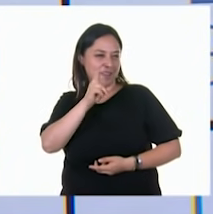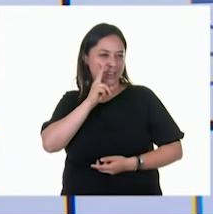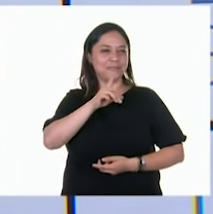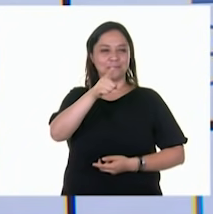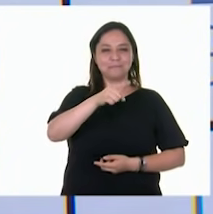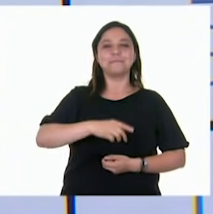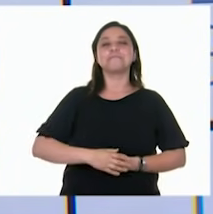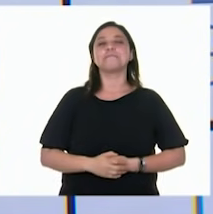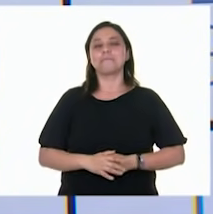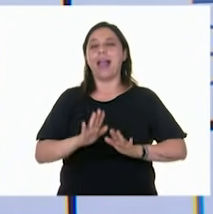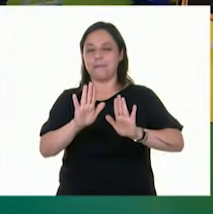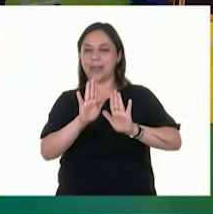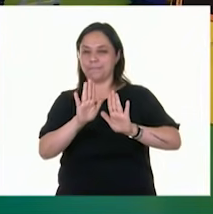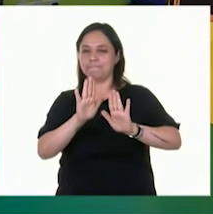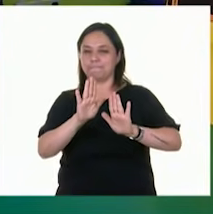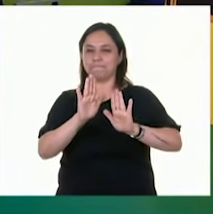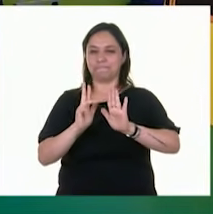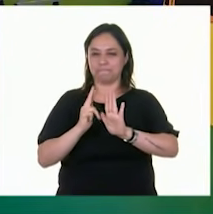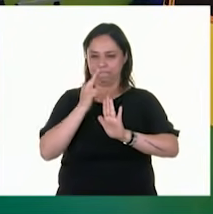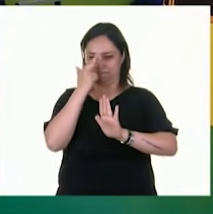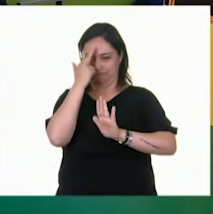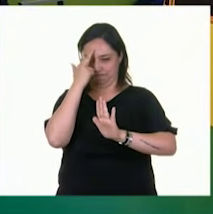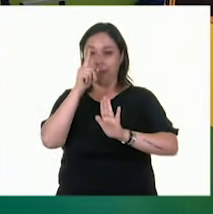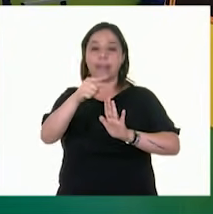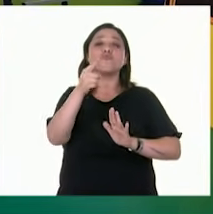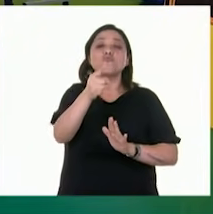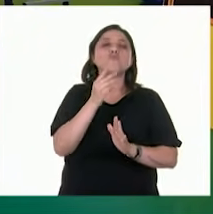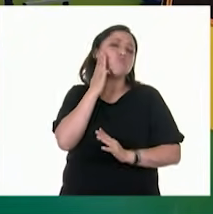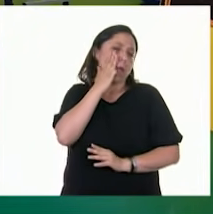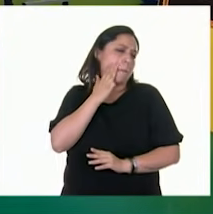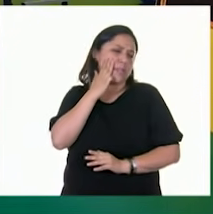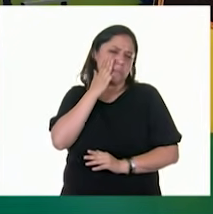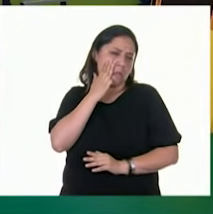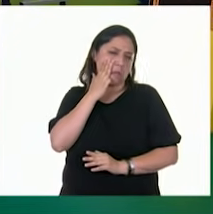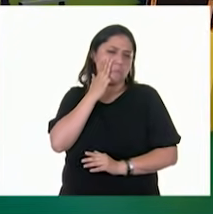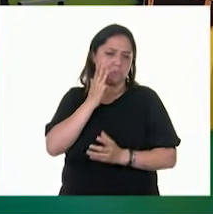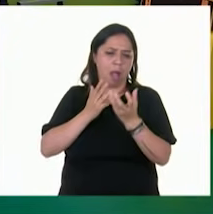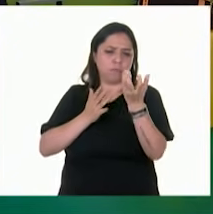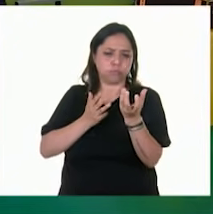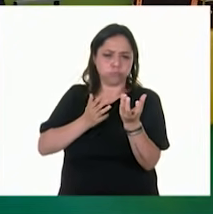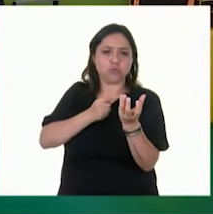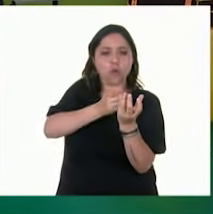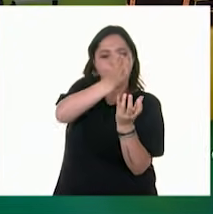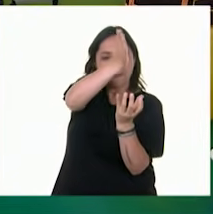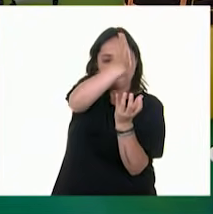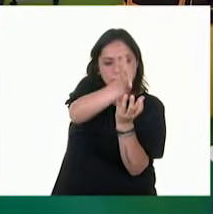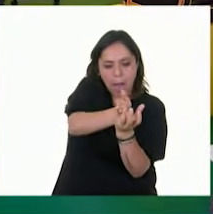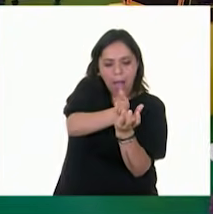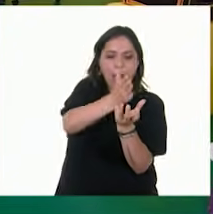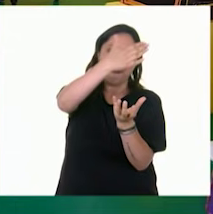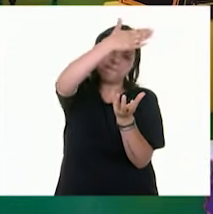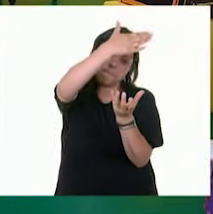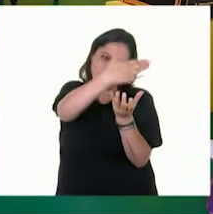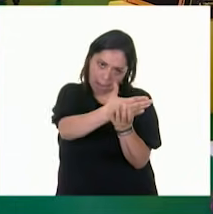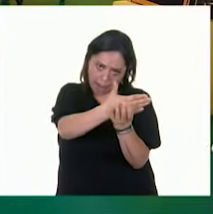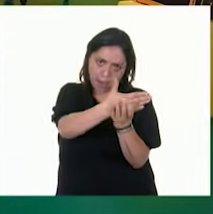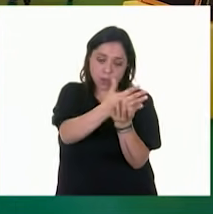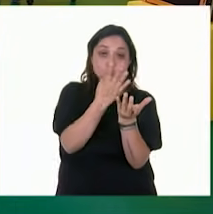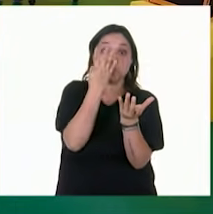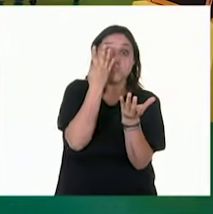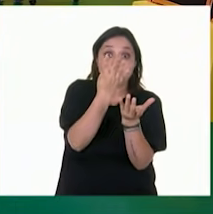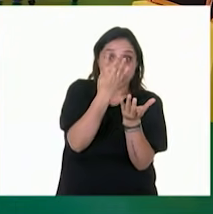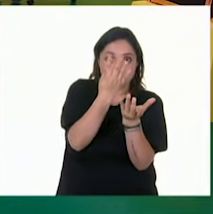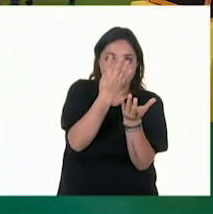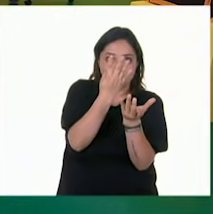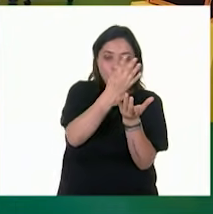Mariana. Y vamos a recapitular un poco. A ver. Tenías una manzana. Sí. Y la partiste en cuatro pedazos. Exacto. Muy bien. Nuestro denominador justamente